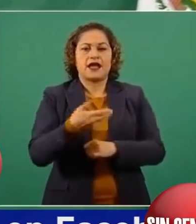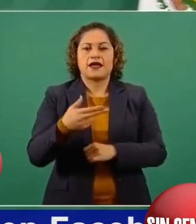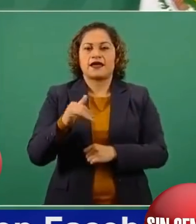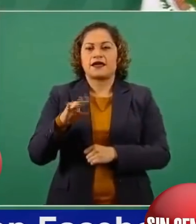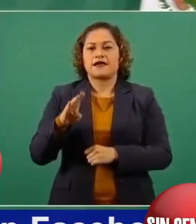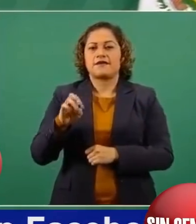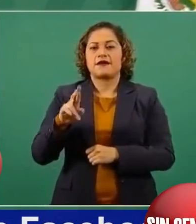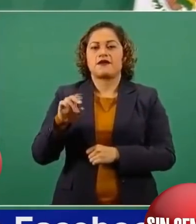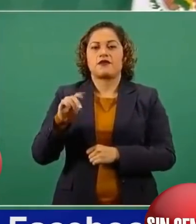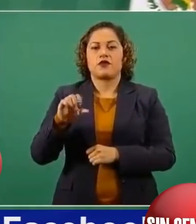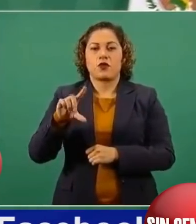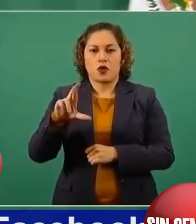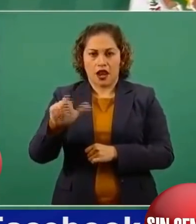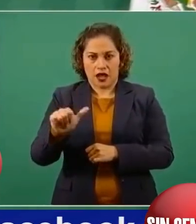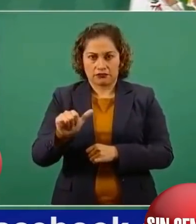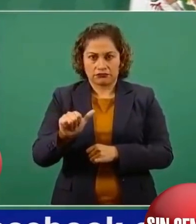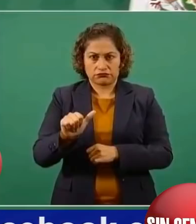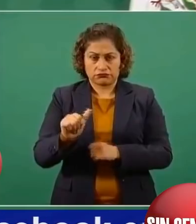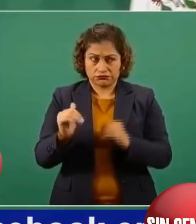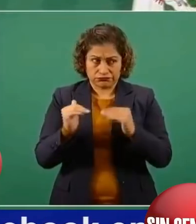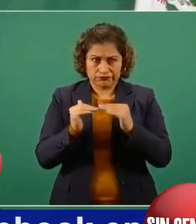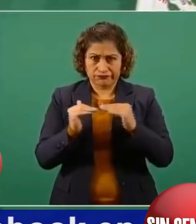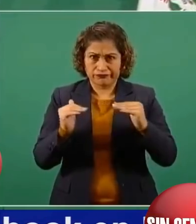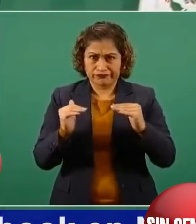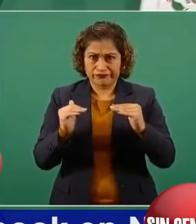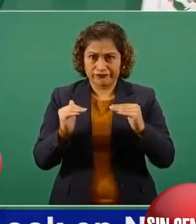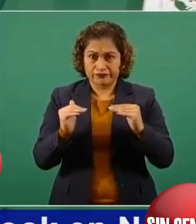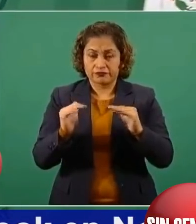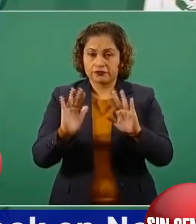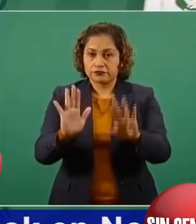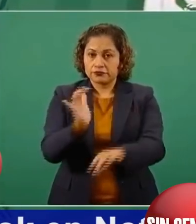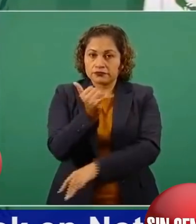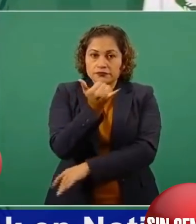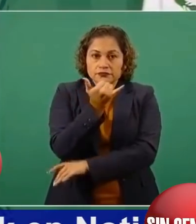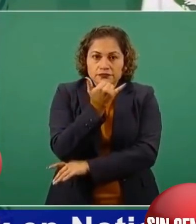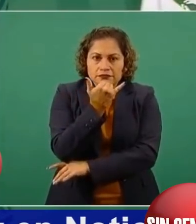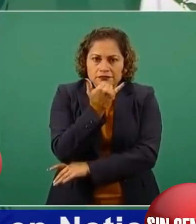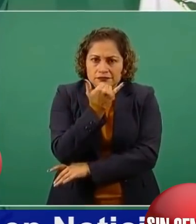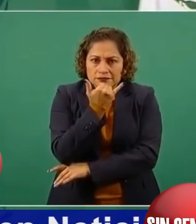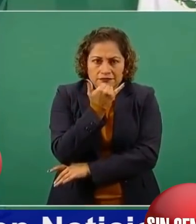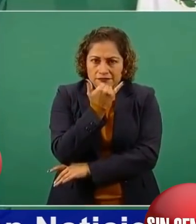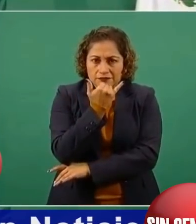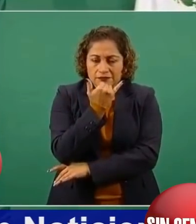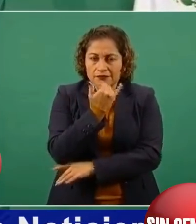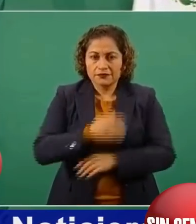el mismo trato. Pero ¿cómo?